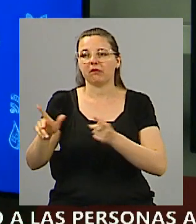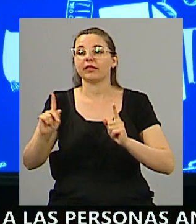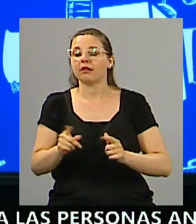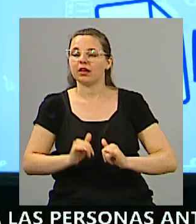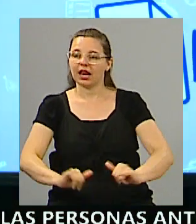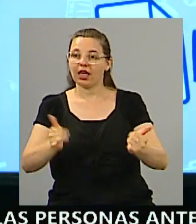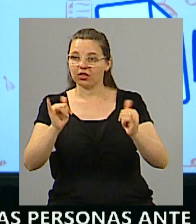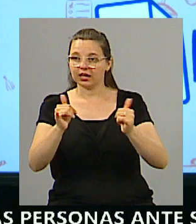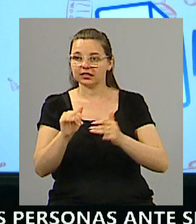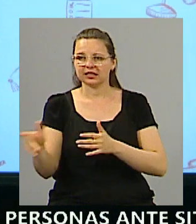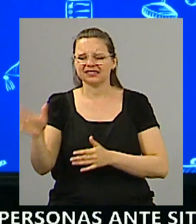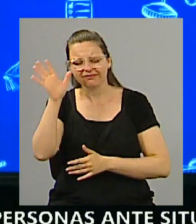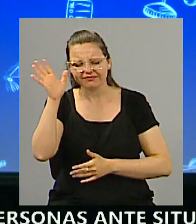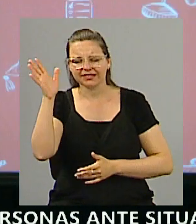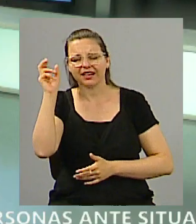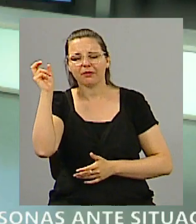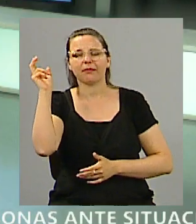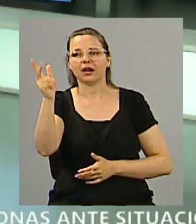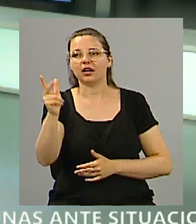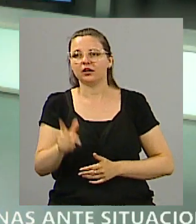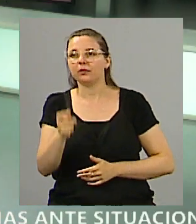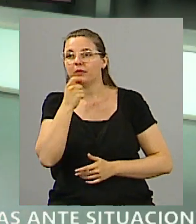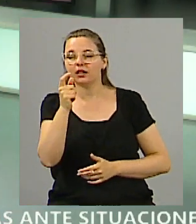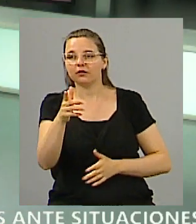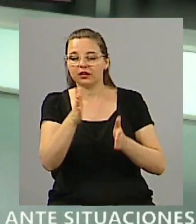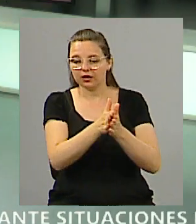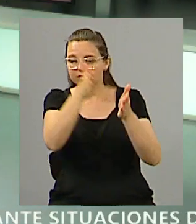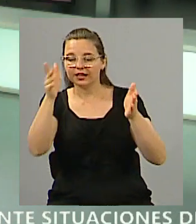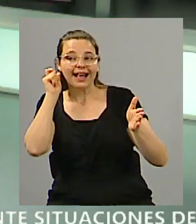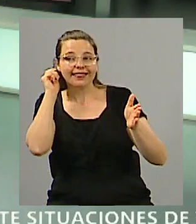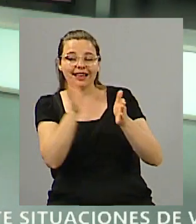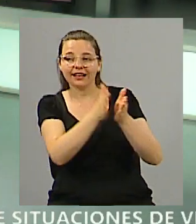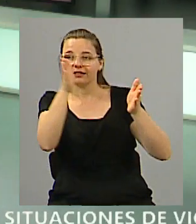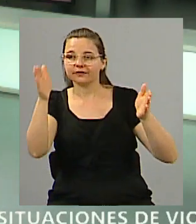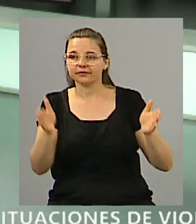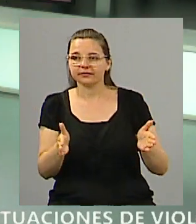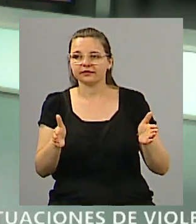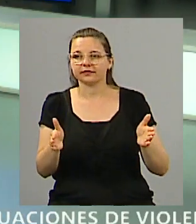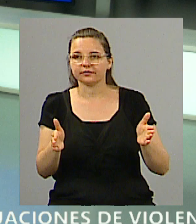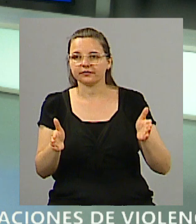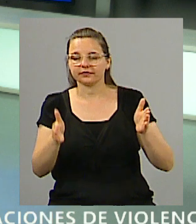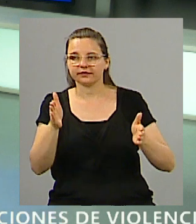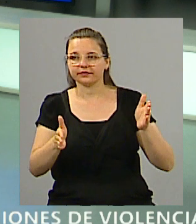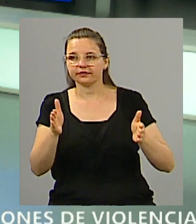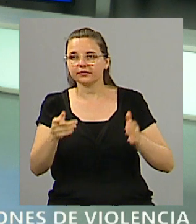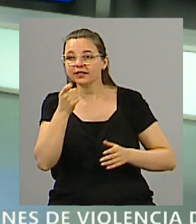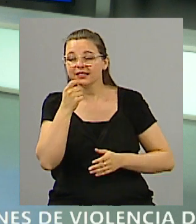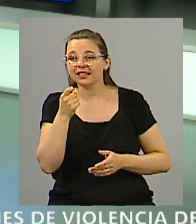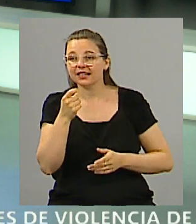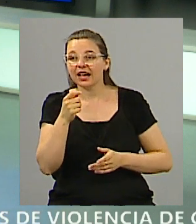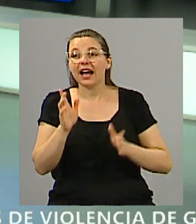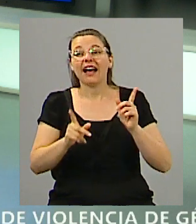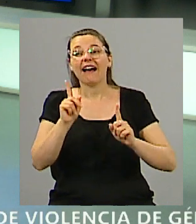es muy grave. Uh-huh. Vos recién dijiste un rango de edad de quiénes son, sí, las personas con el diagnóstico. Con el diagnóstico, que quizás es